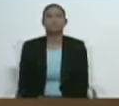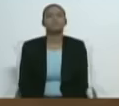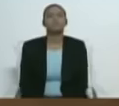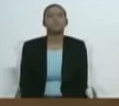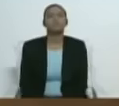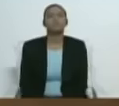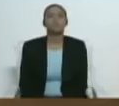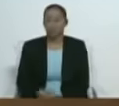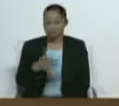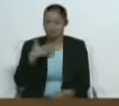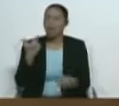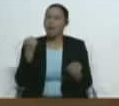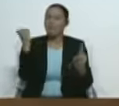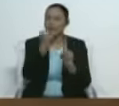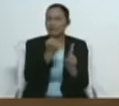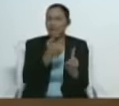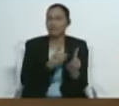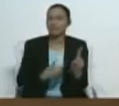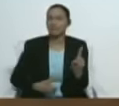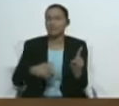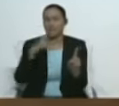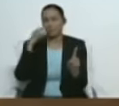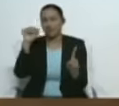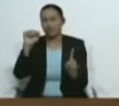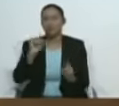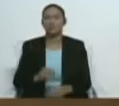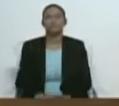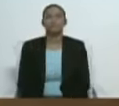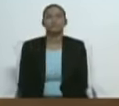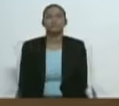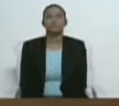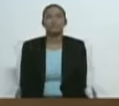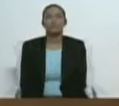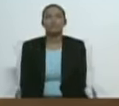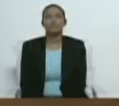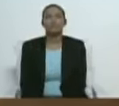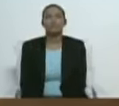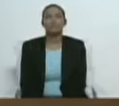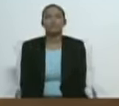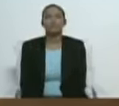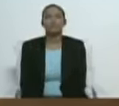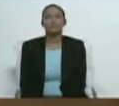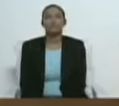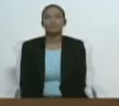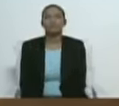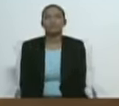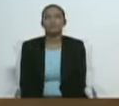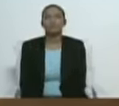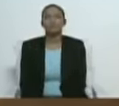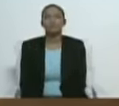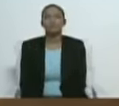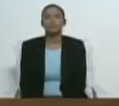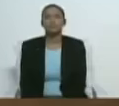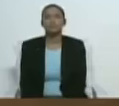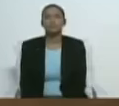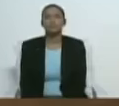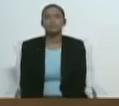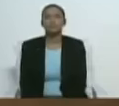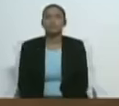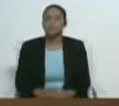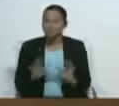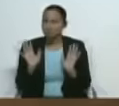presidente de la república Nicolás Maduro Moro no con gomeras como diríamos en la época nuestra del tigre allá no